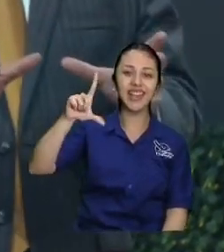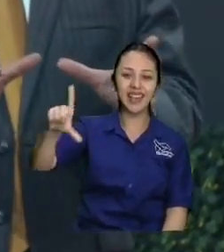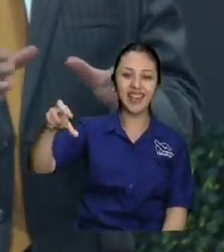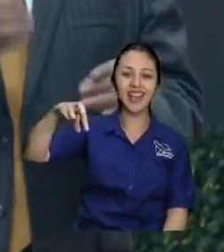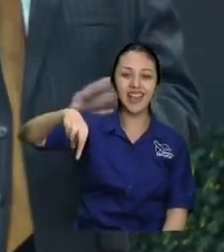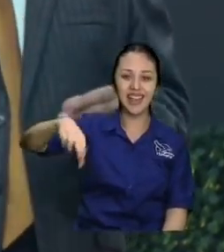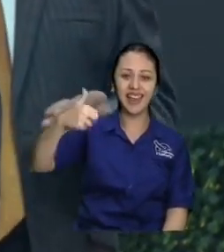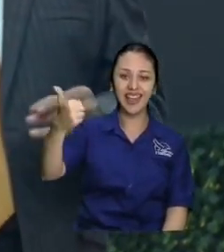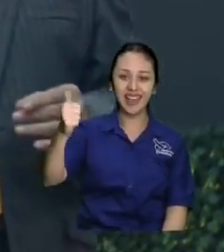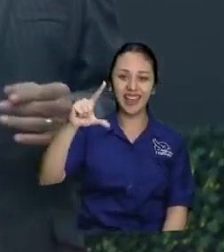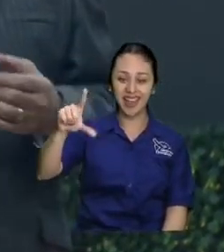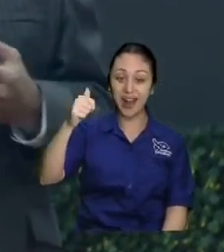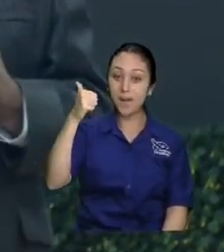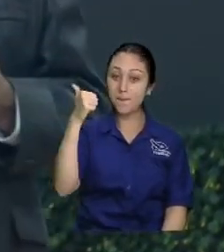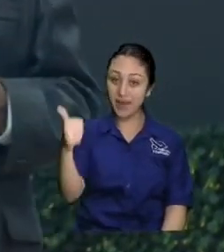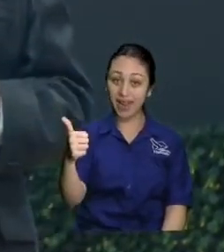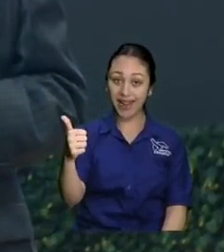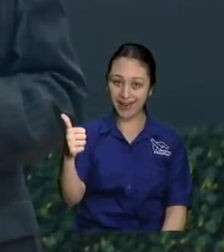alpaca.